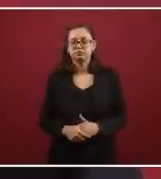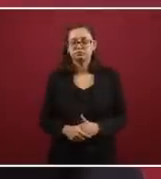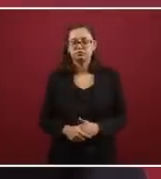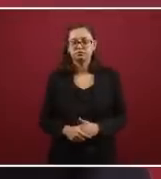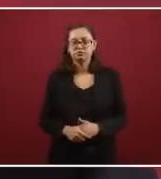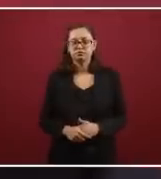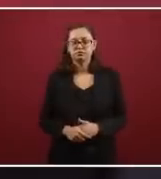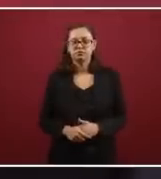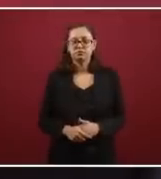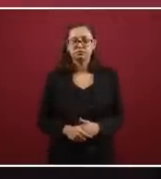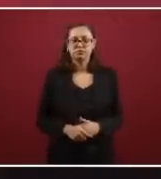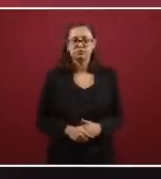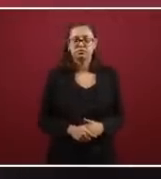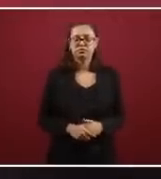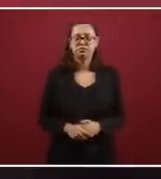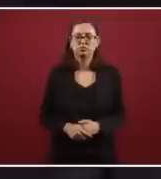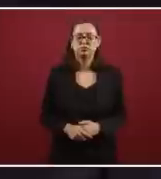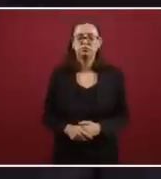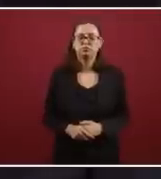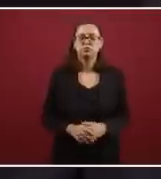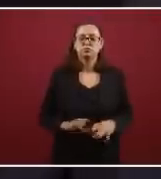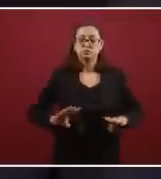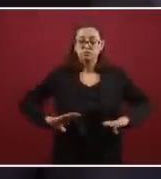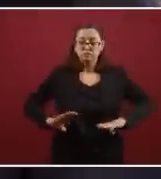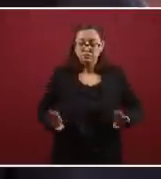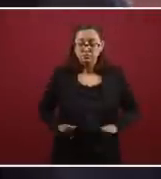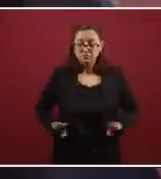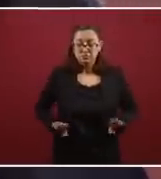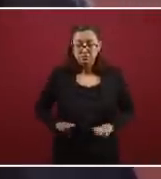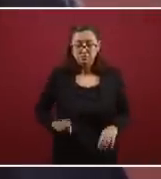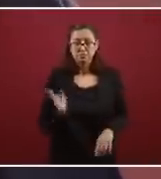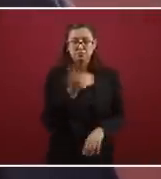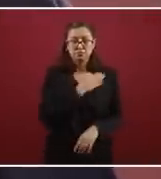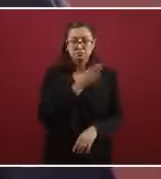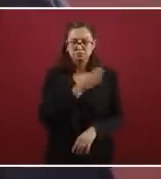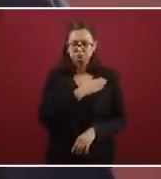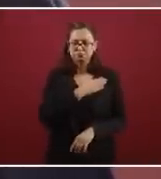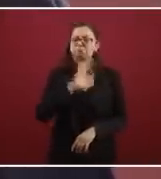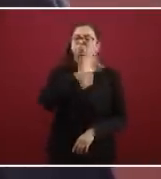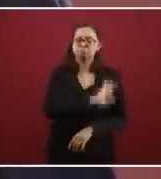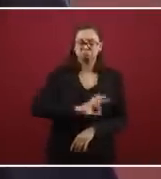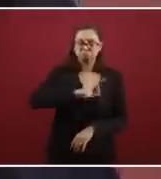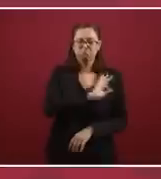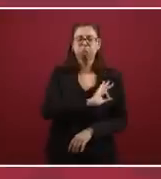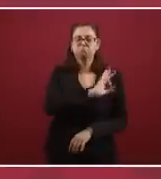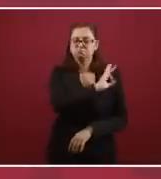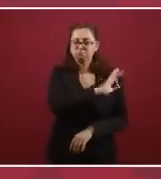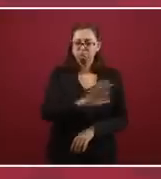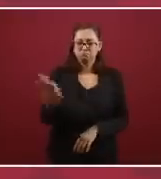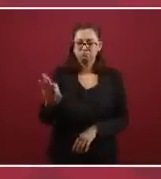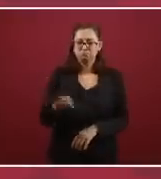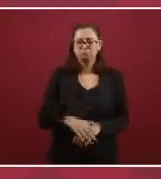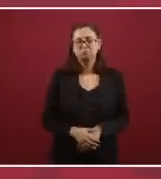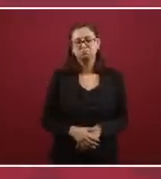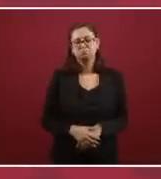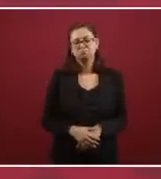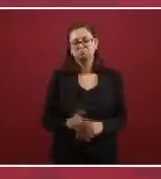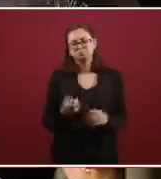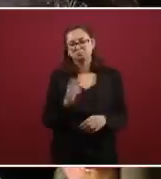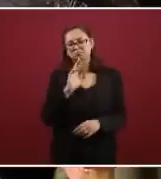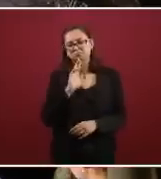Solo siendo buenos podemos ser felices. Eso es lo que puedo